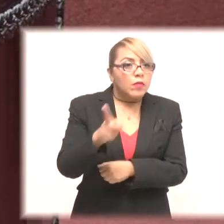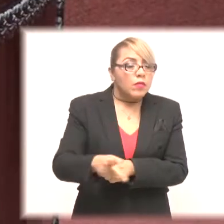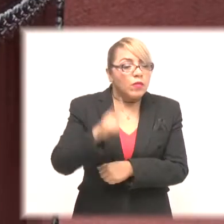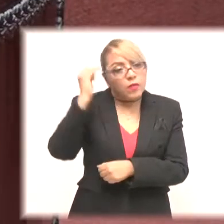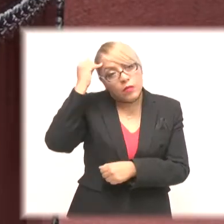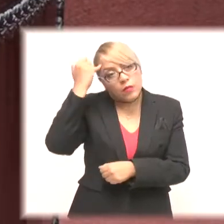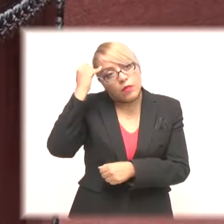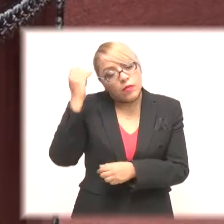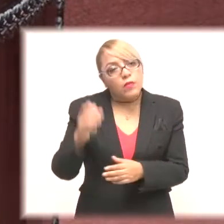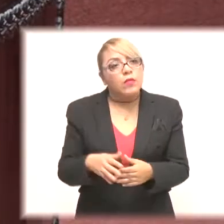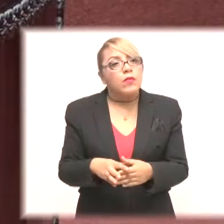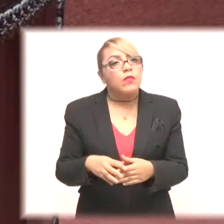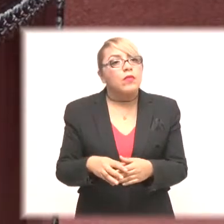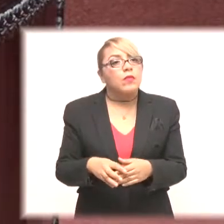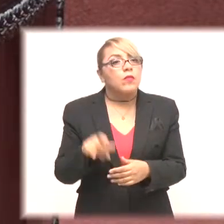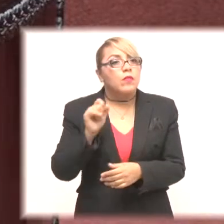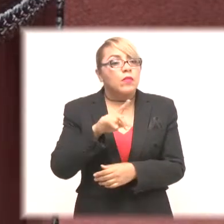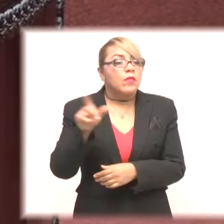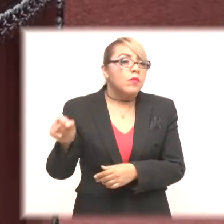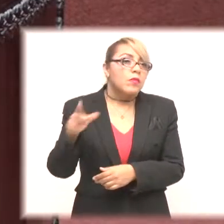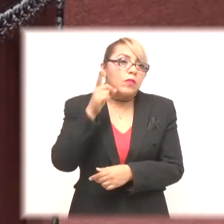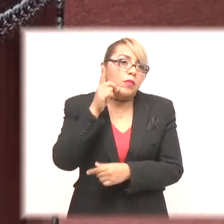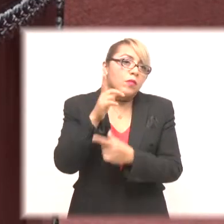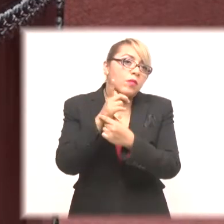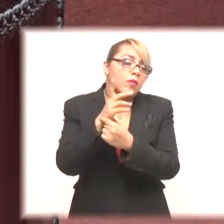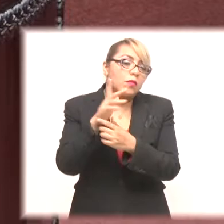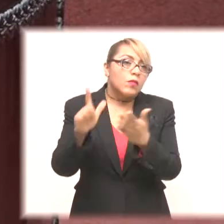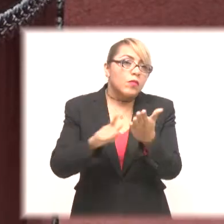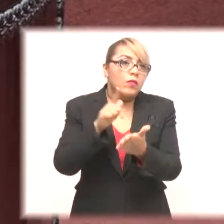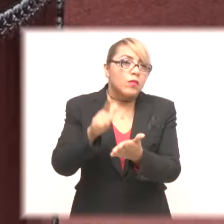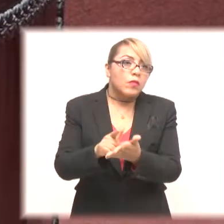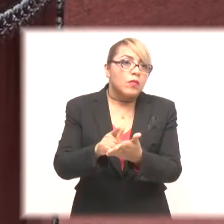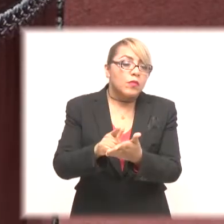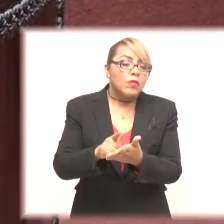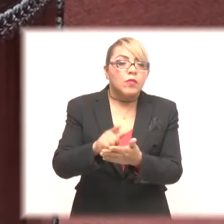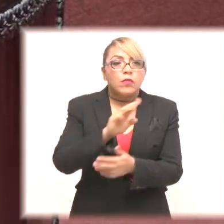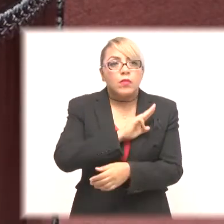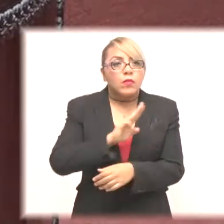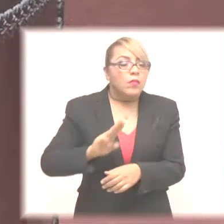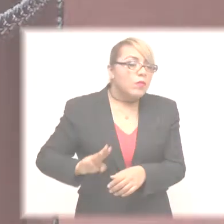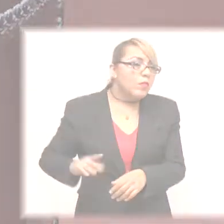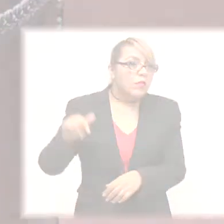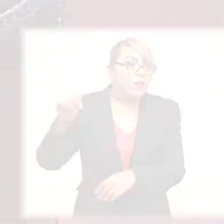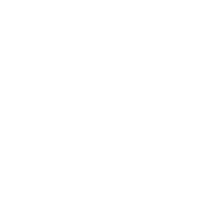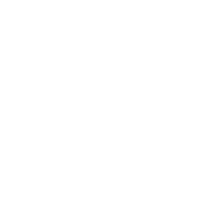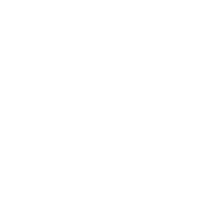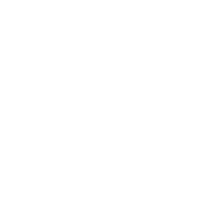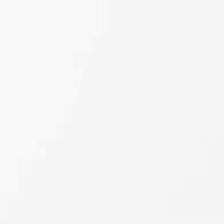Comunidades Indígenas, tal y como lo señala la Ley Orgánica Municipal para el Estado de Hidalgo.